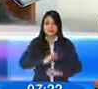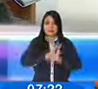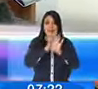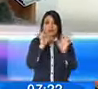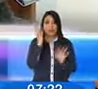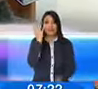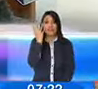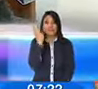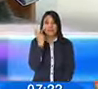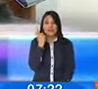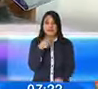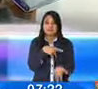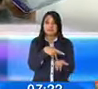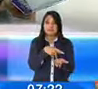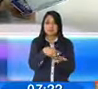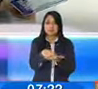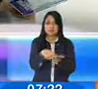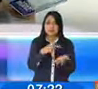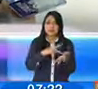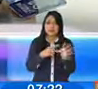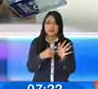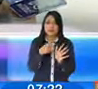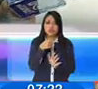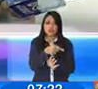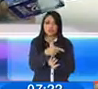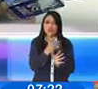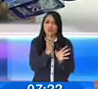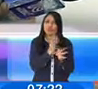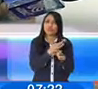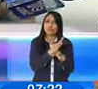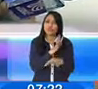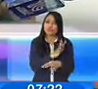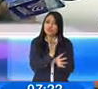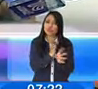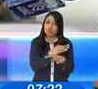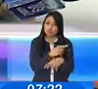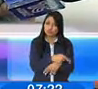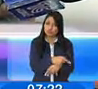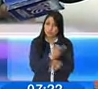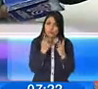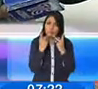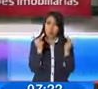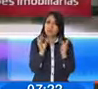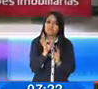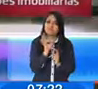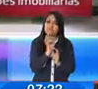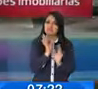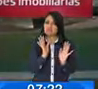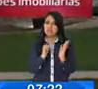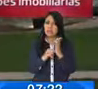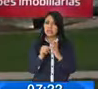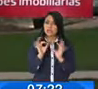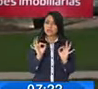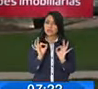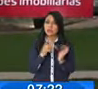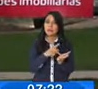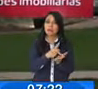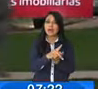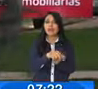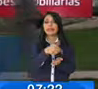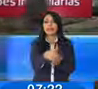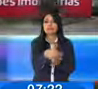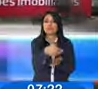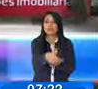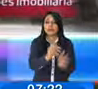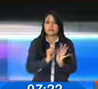fecha del pago no corresponde a la fecha de ejercicio del trabajo como ministro. El fiscal Chiriboga enfatizó que el